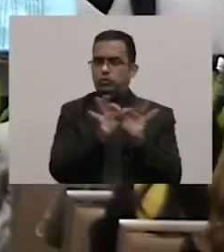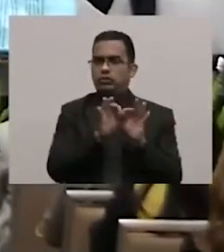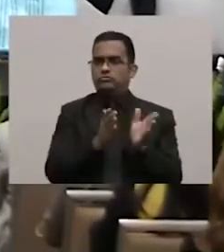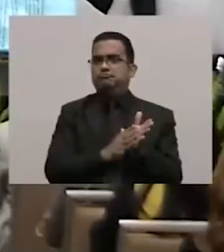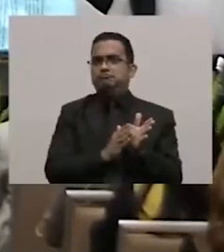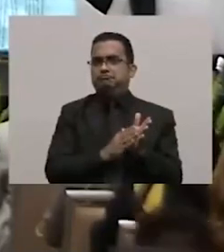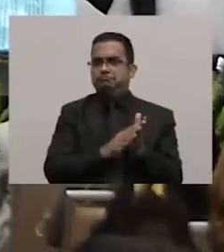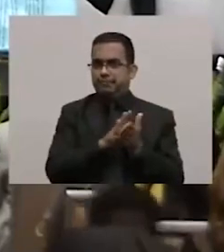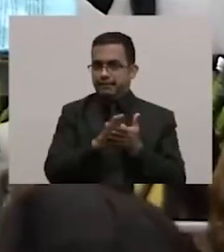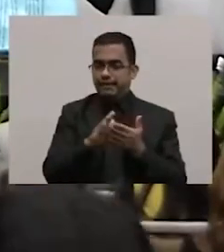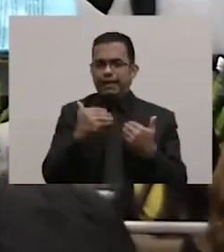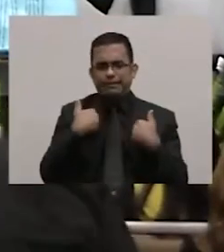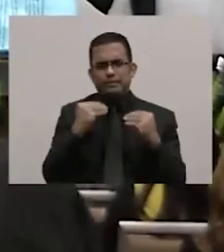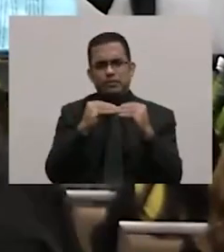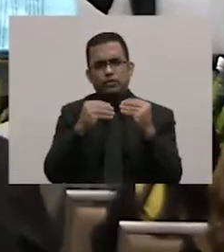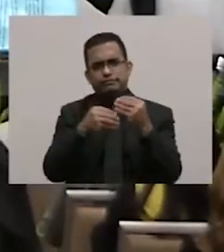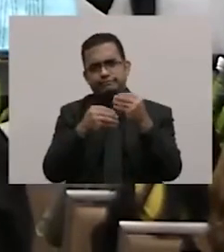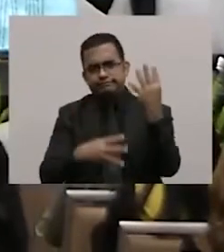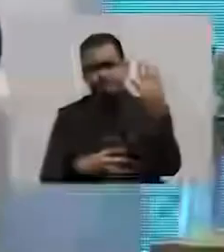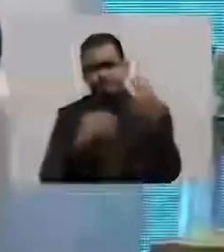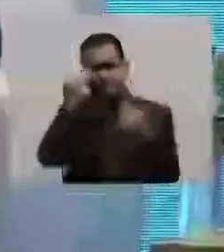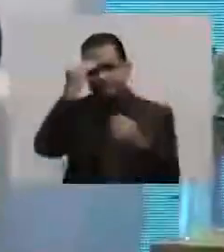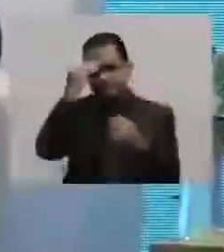Obviamente faltan cosas